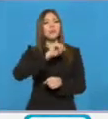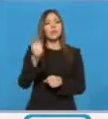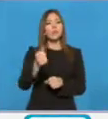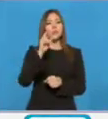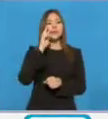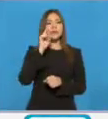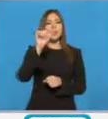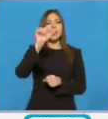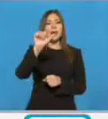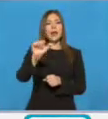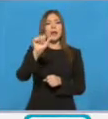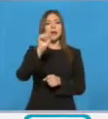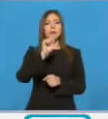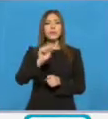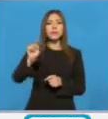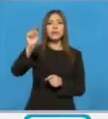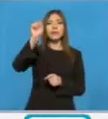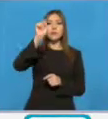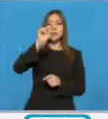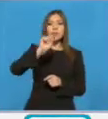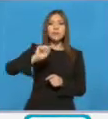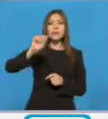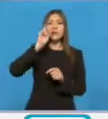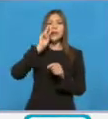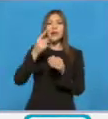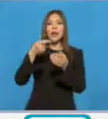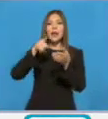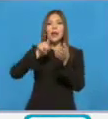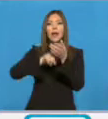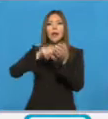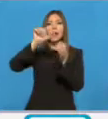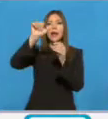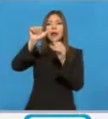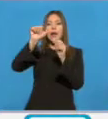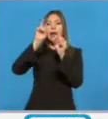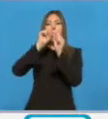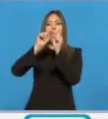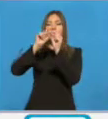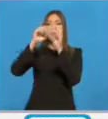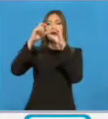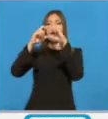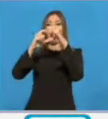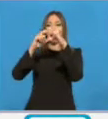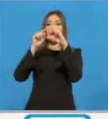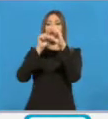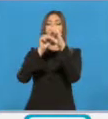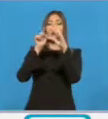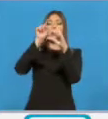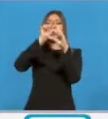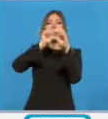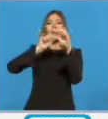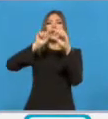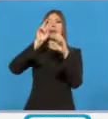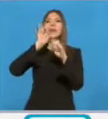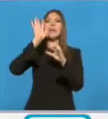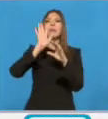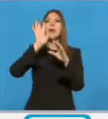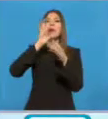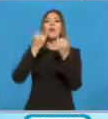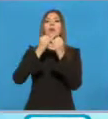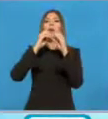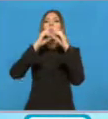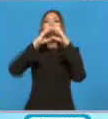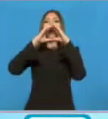veces nos has hablado de estos ojitos y en esta ocasión no se completa. Es como un nudito, es como si le hiciéramos un nudito al globo para que